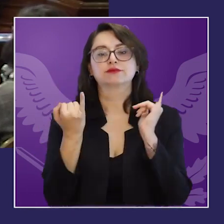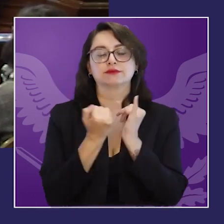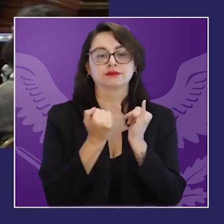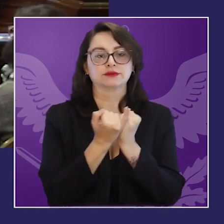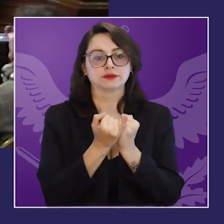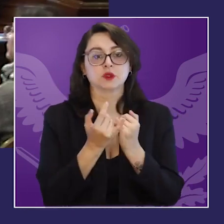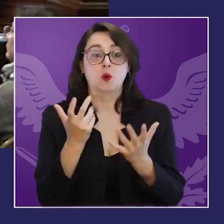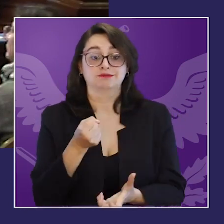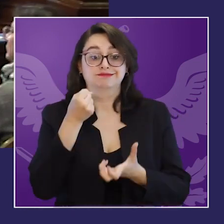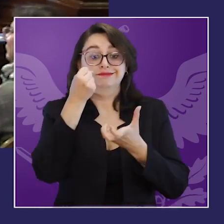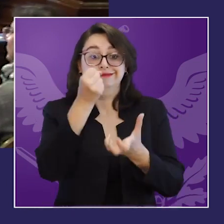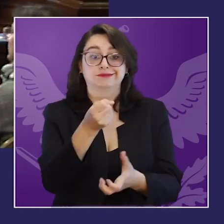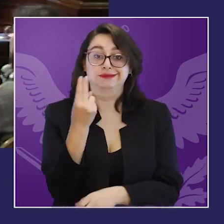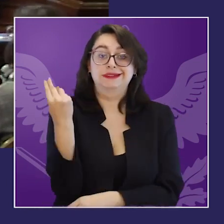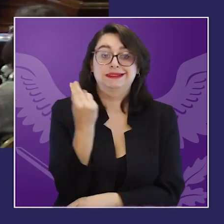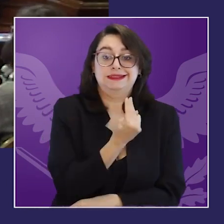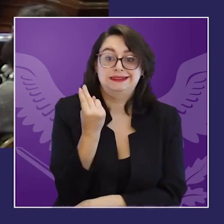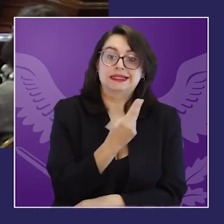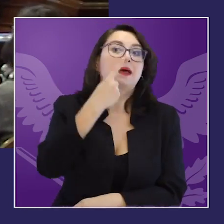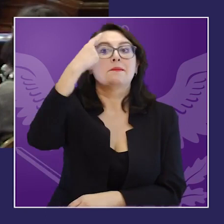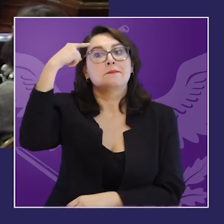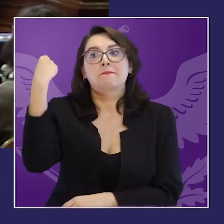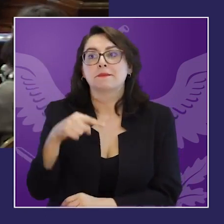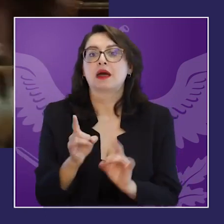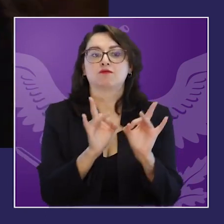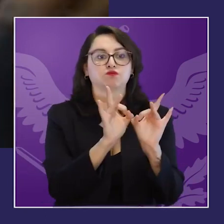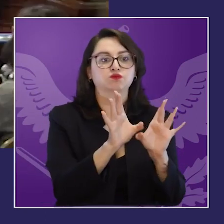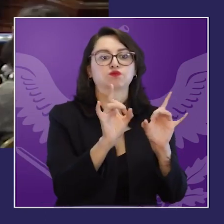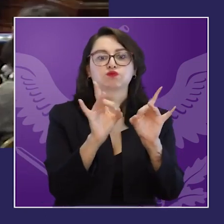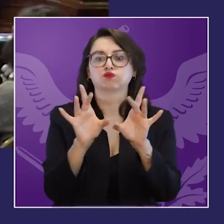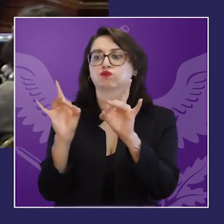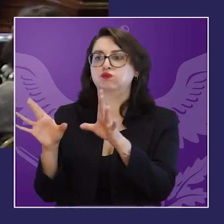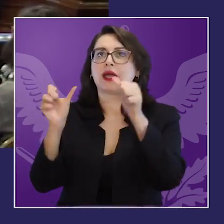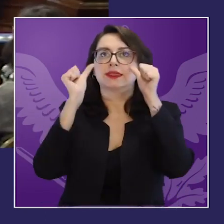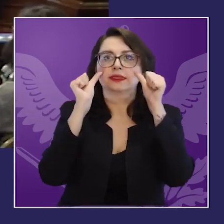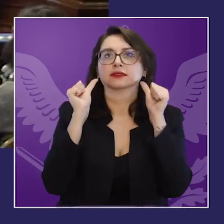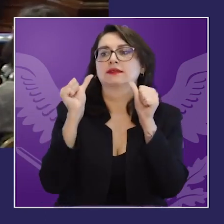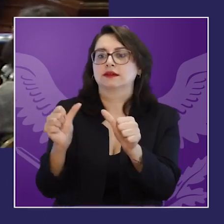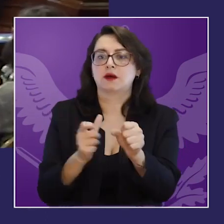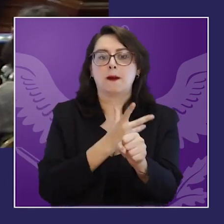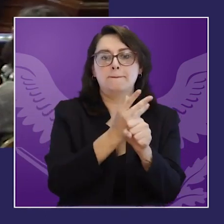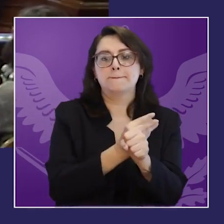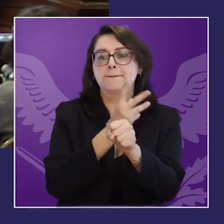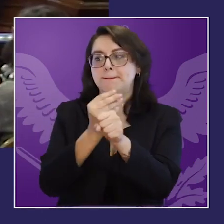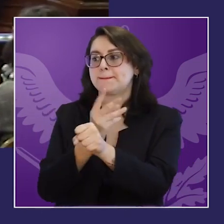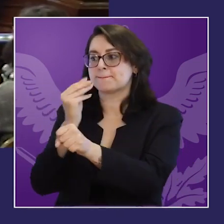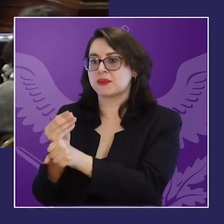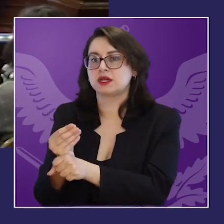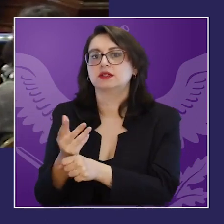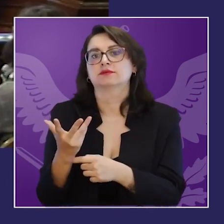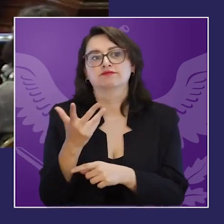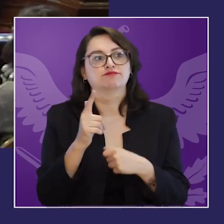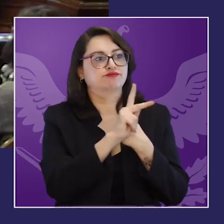institucionalidad existente, incluyendo la provisión de recursos necesarios para enfrentar las situaciones